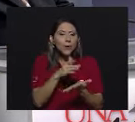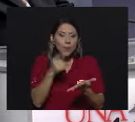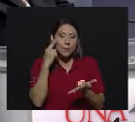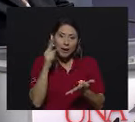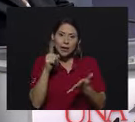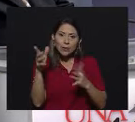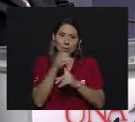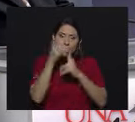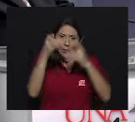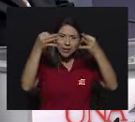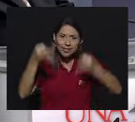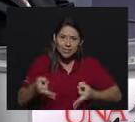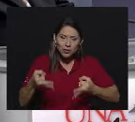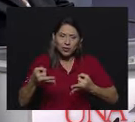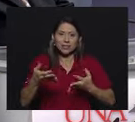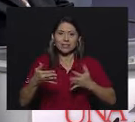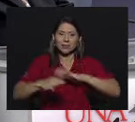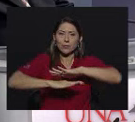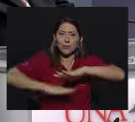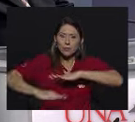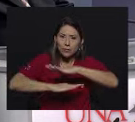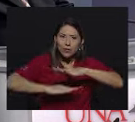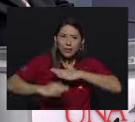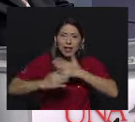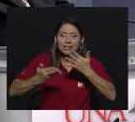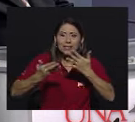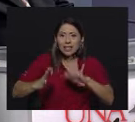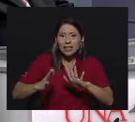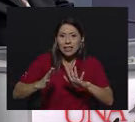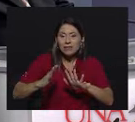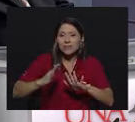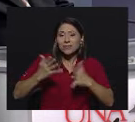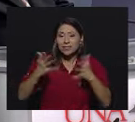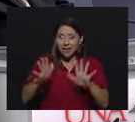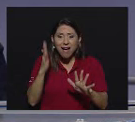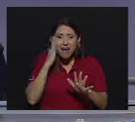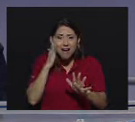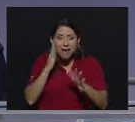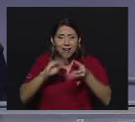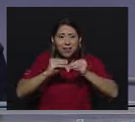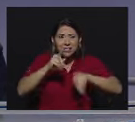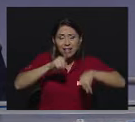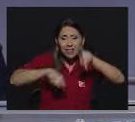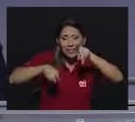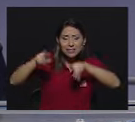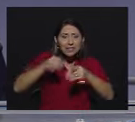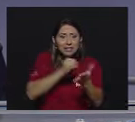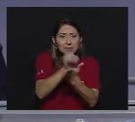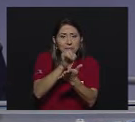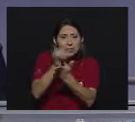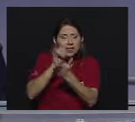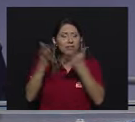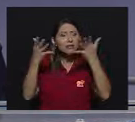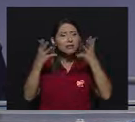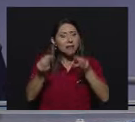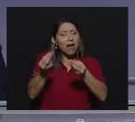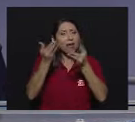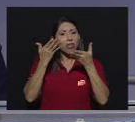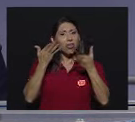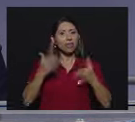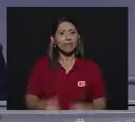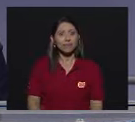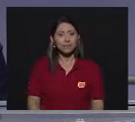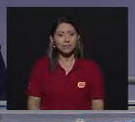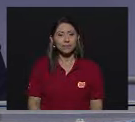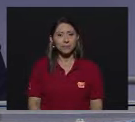documento que nos permita ya tomar decisiones fundamentadas en lo que nos han dicho todas las estadísticas y todas las investigaciones a las que se ha